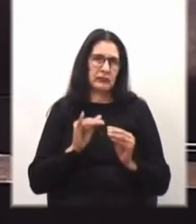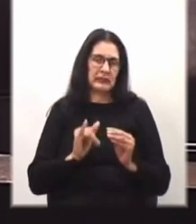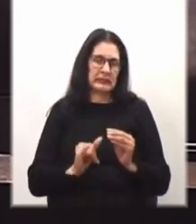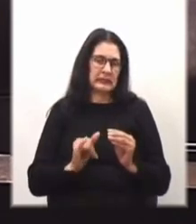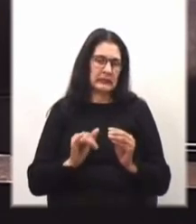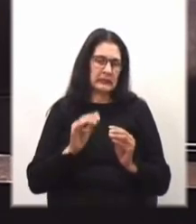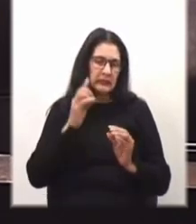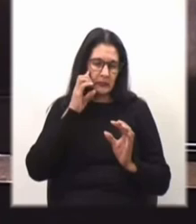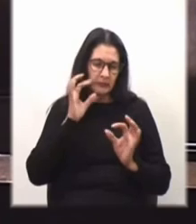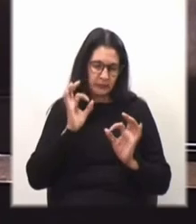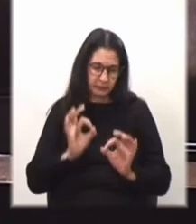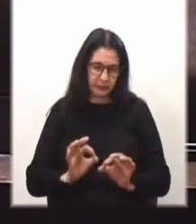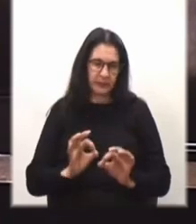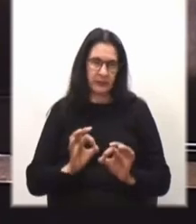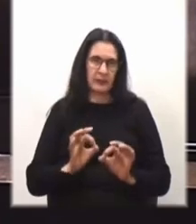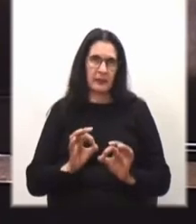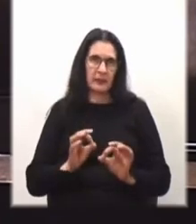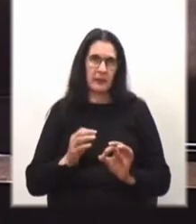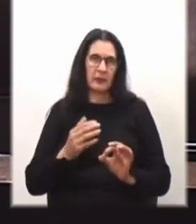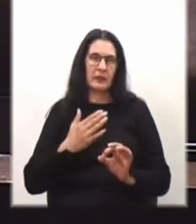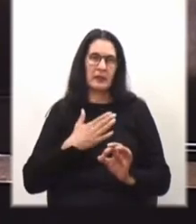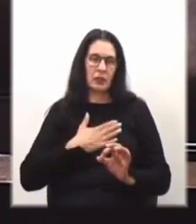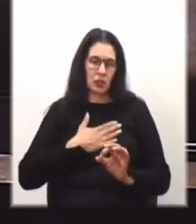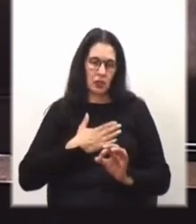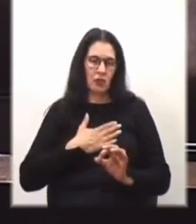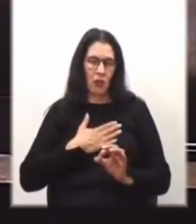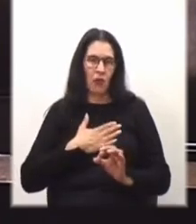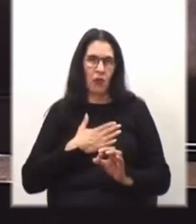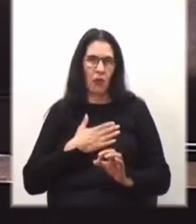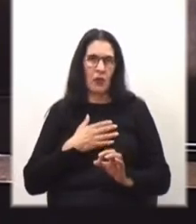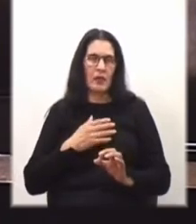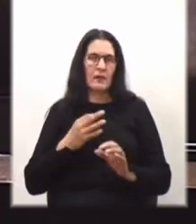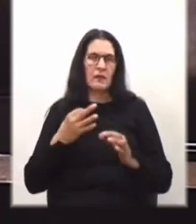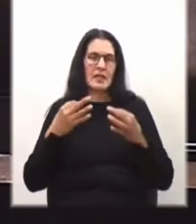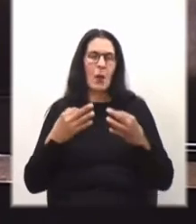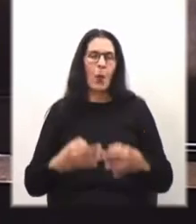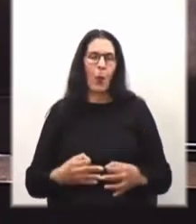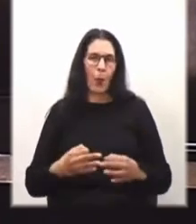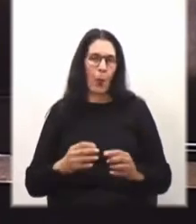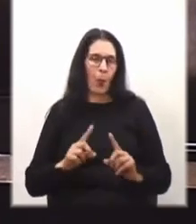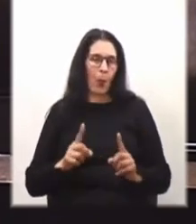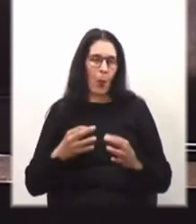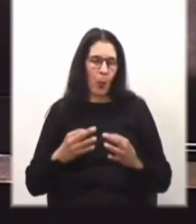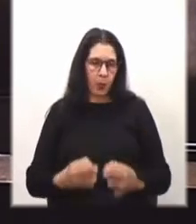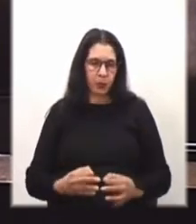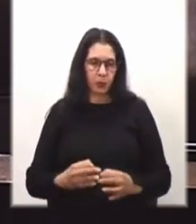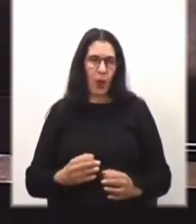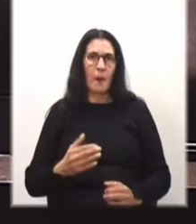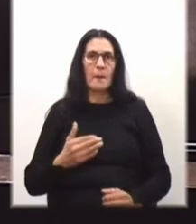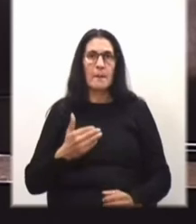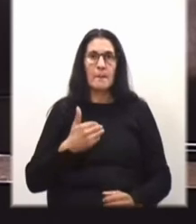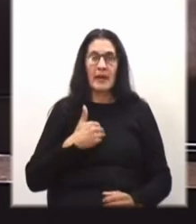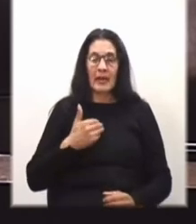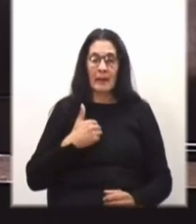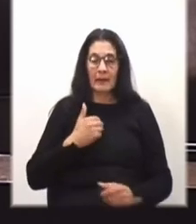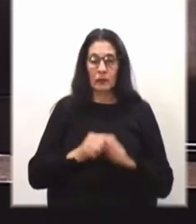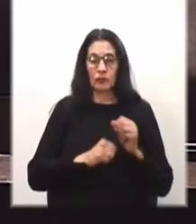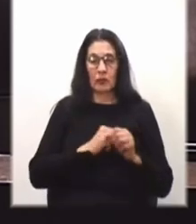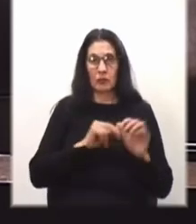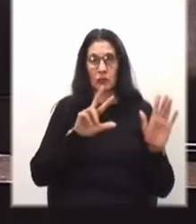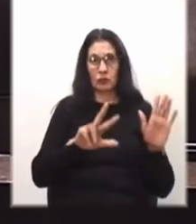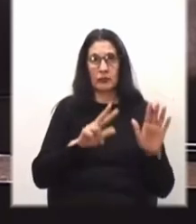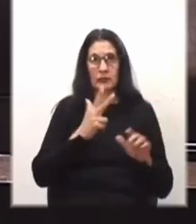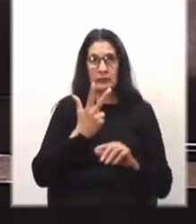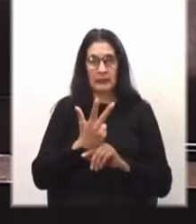absolutamente consciente de que voy a ser sumamente injusto. Para mí, el 83 es Guille